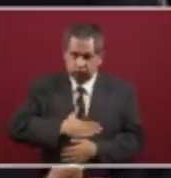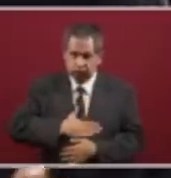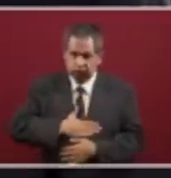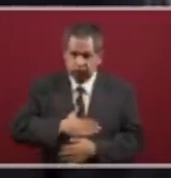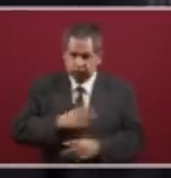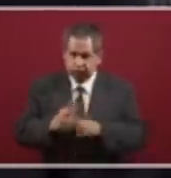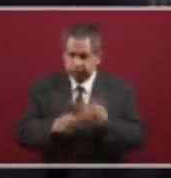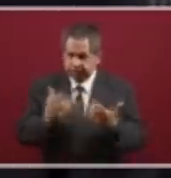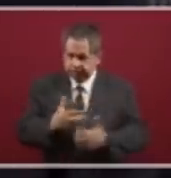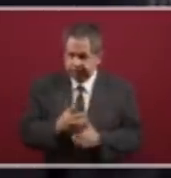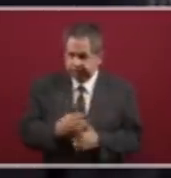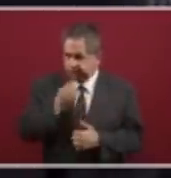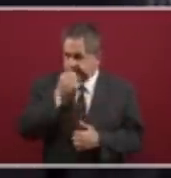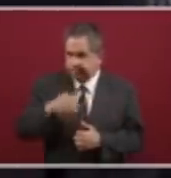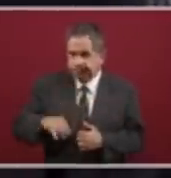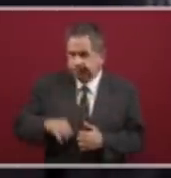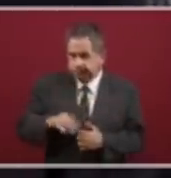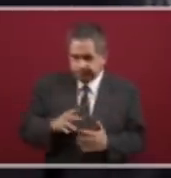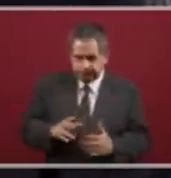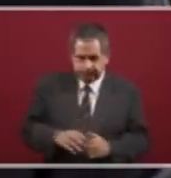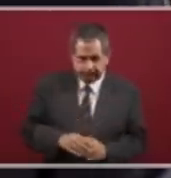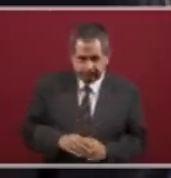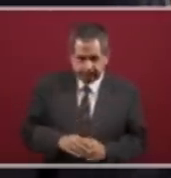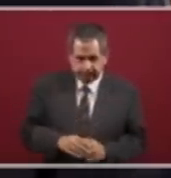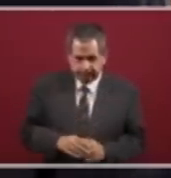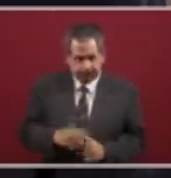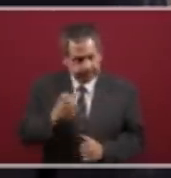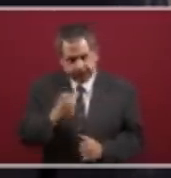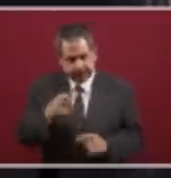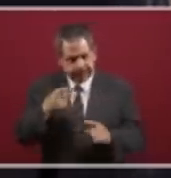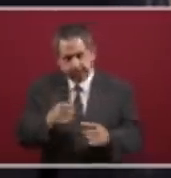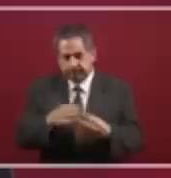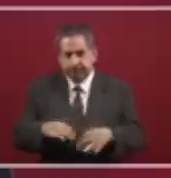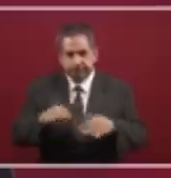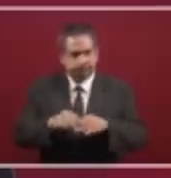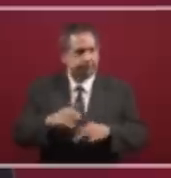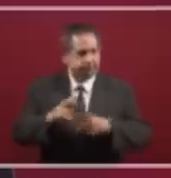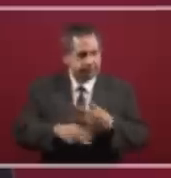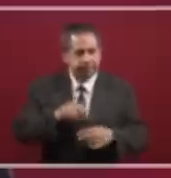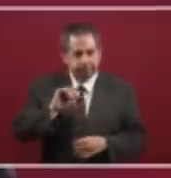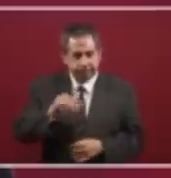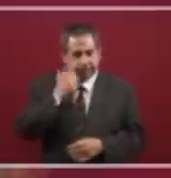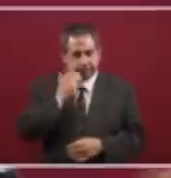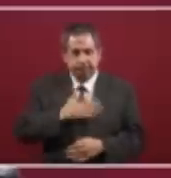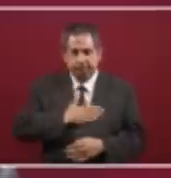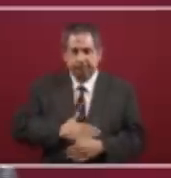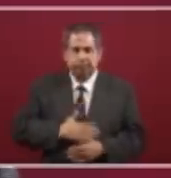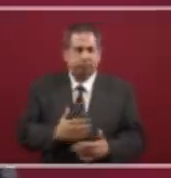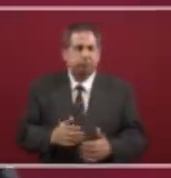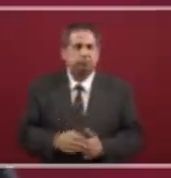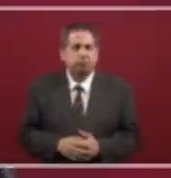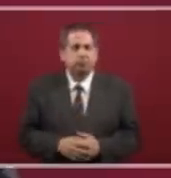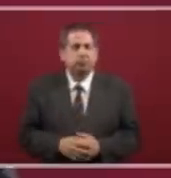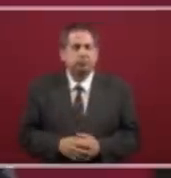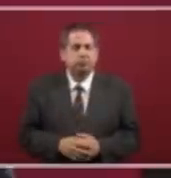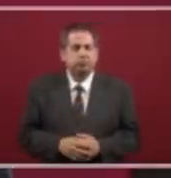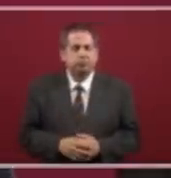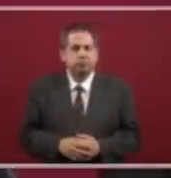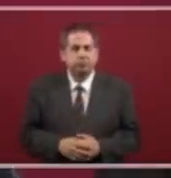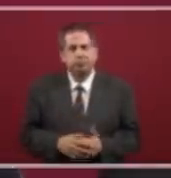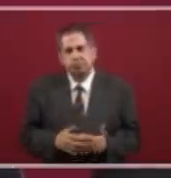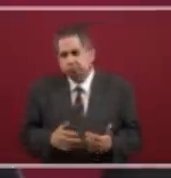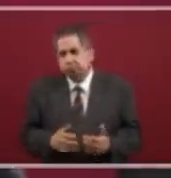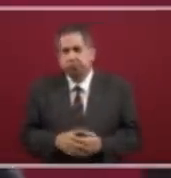interesante ese hecho podrán algunos